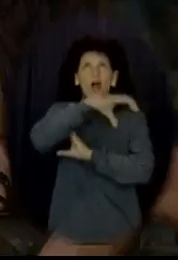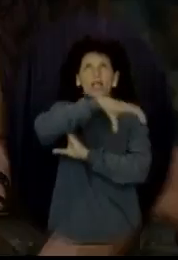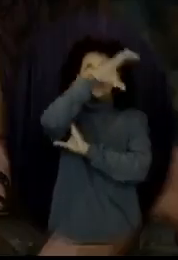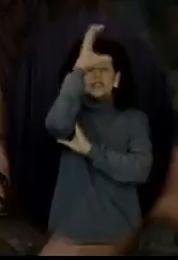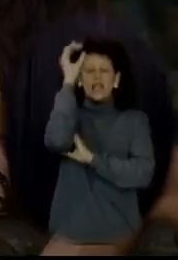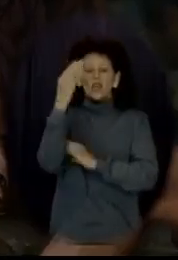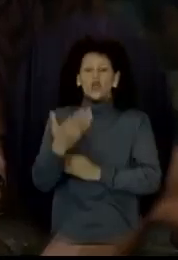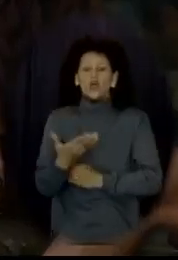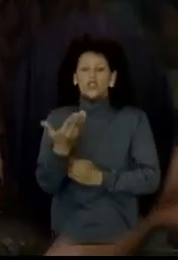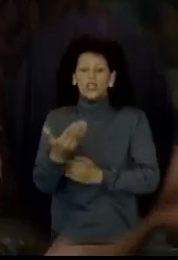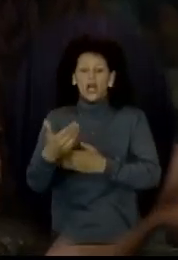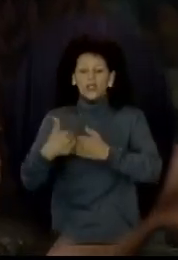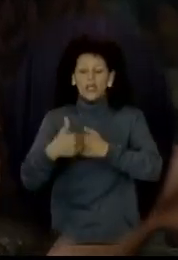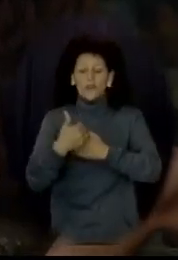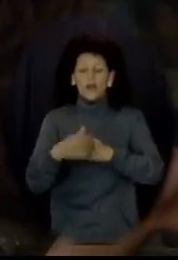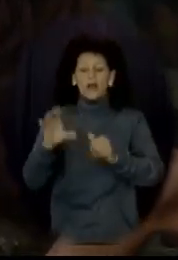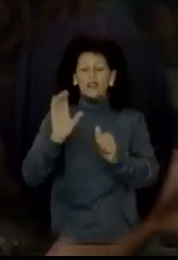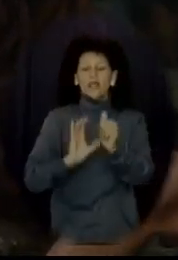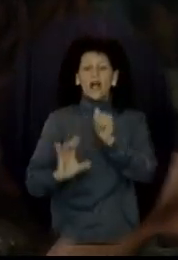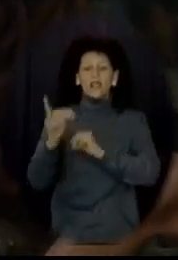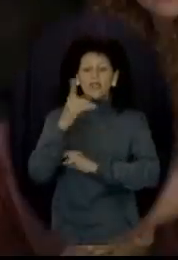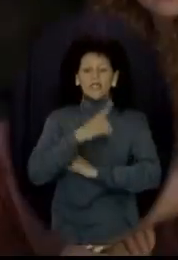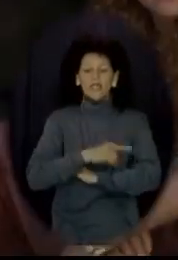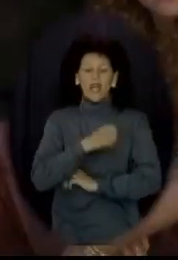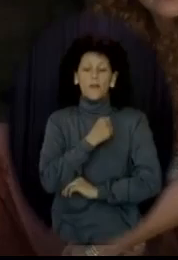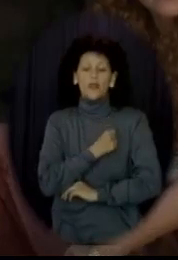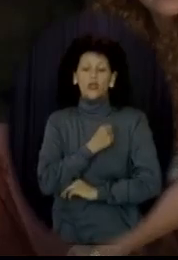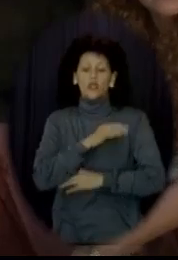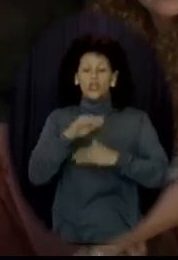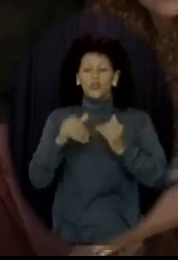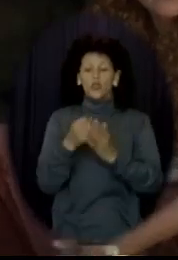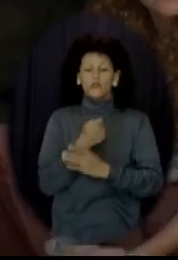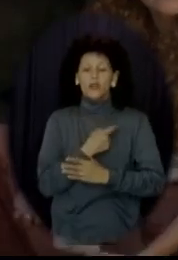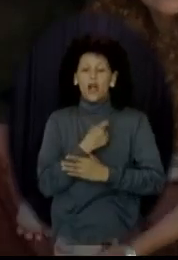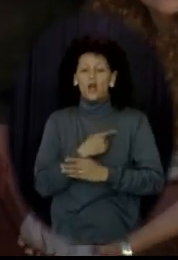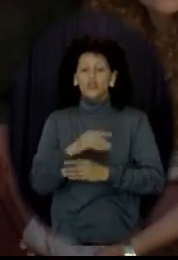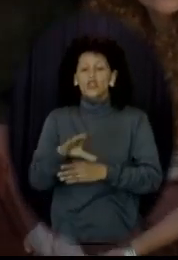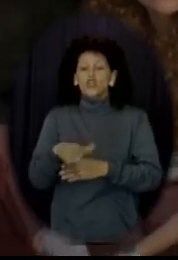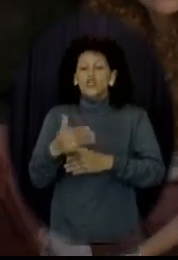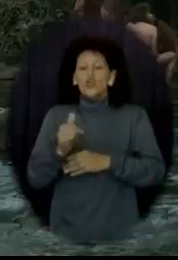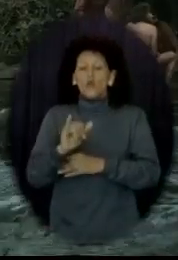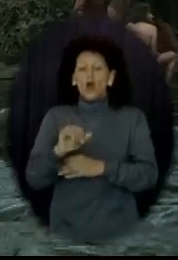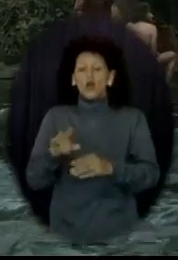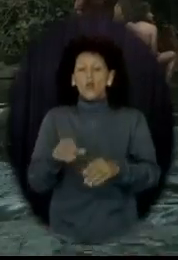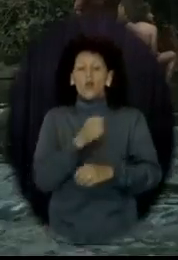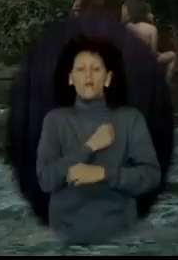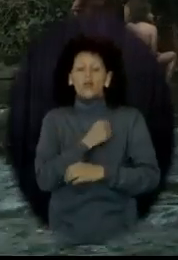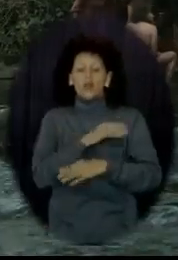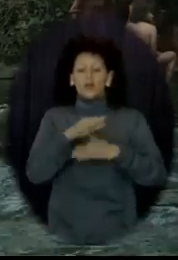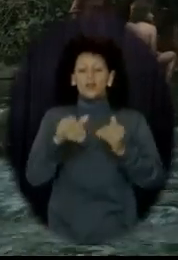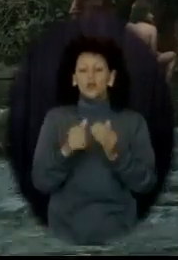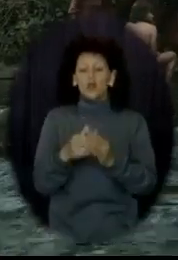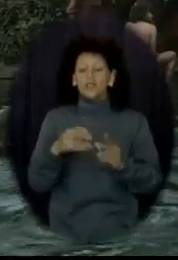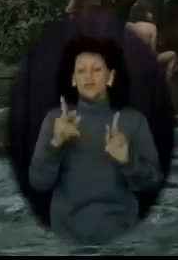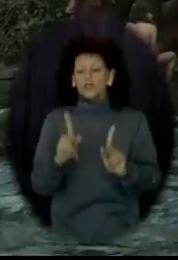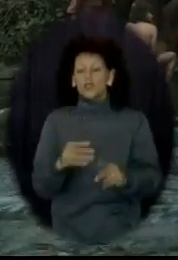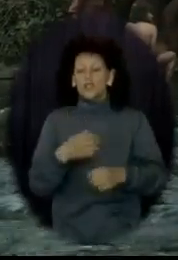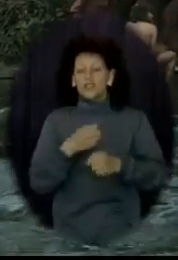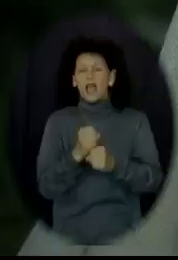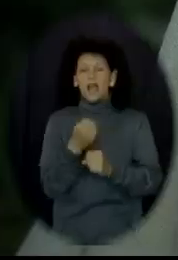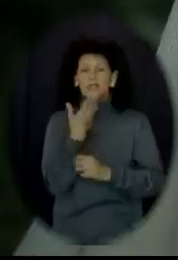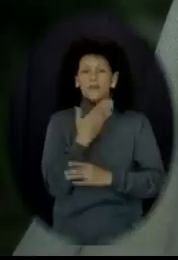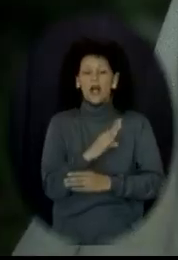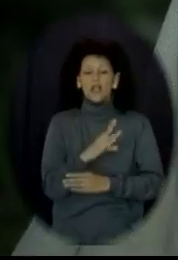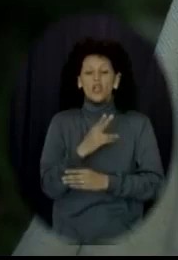en el cielo. Danos el pan de cada día. Perdona nuestros pecados, así como nosotros perdonamos a los que